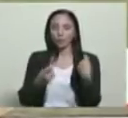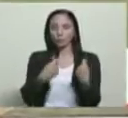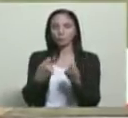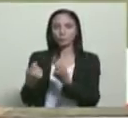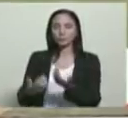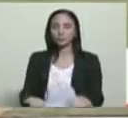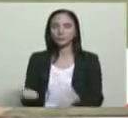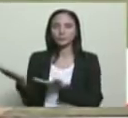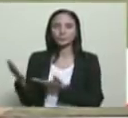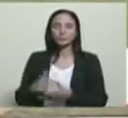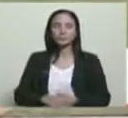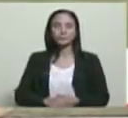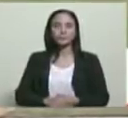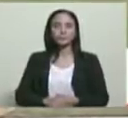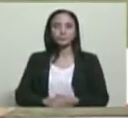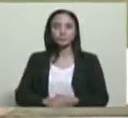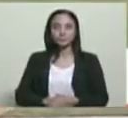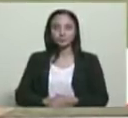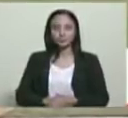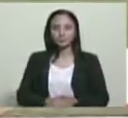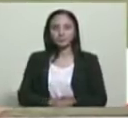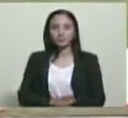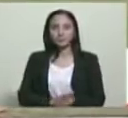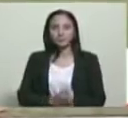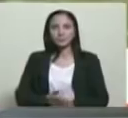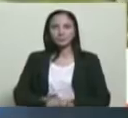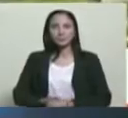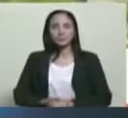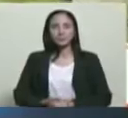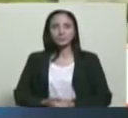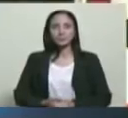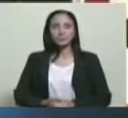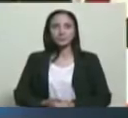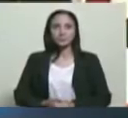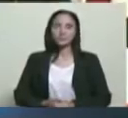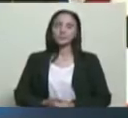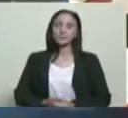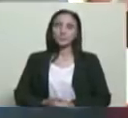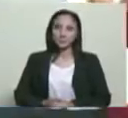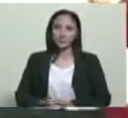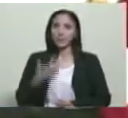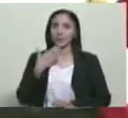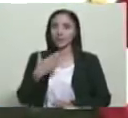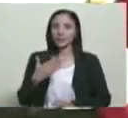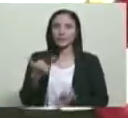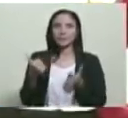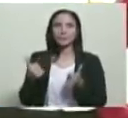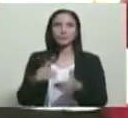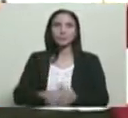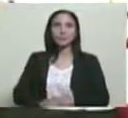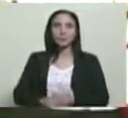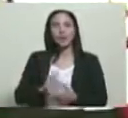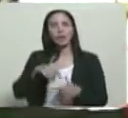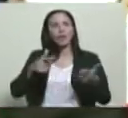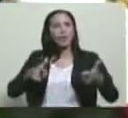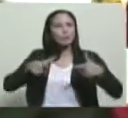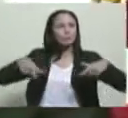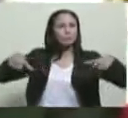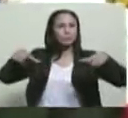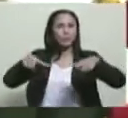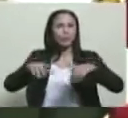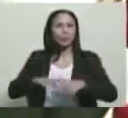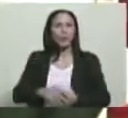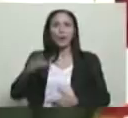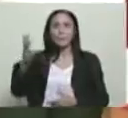financiamiento a jóvenes empresarios del barrio. Adelante. Gracias, presidente. Aquí nos encontramos en Ciudad Lebrún, acá